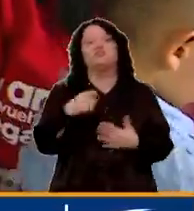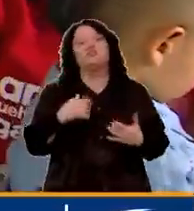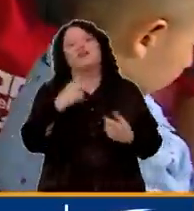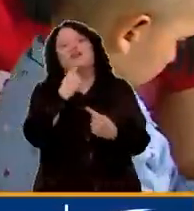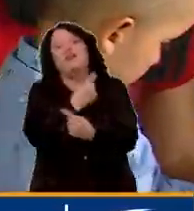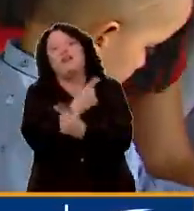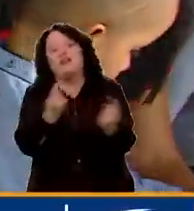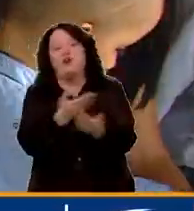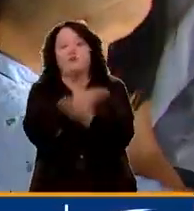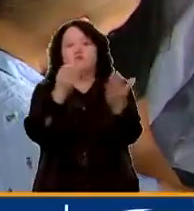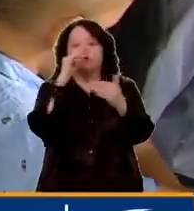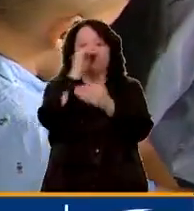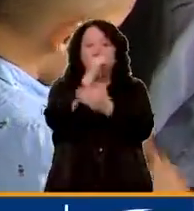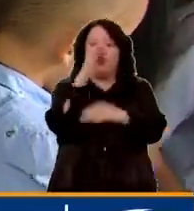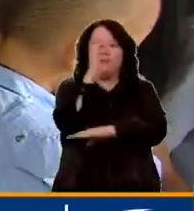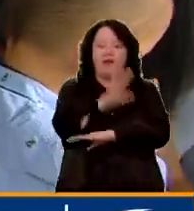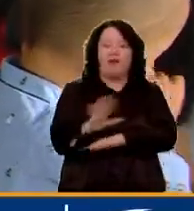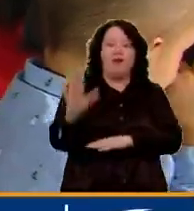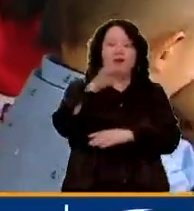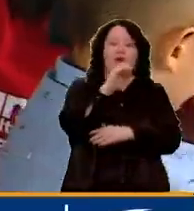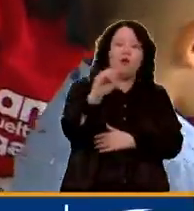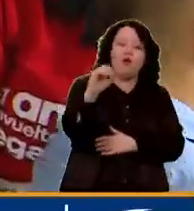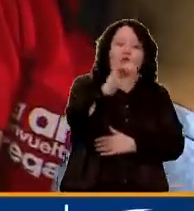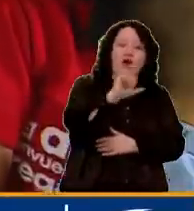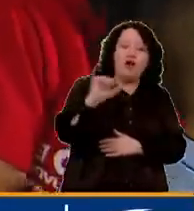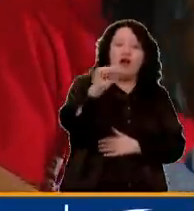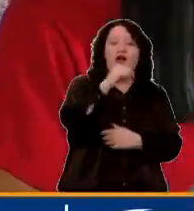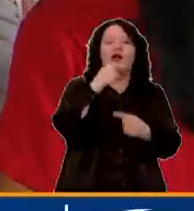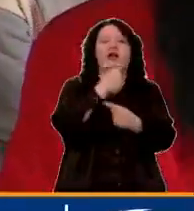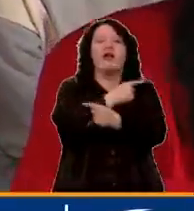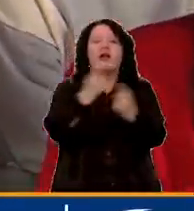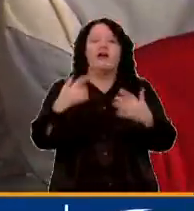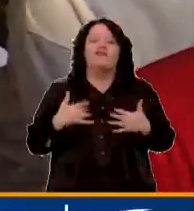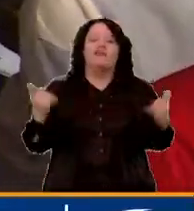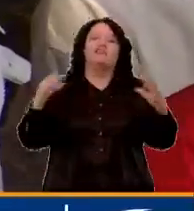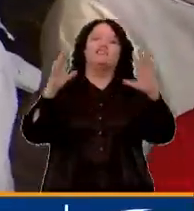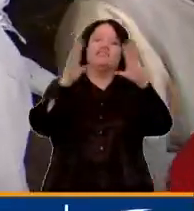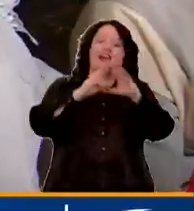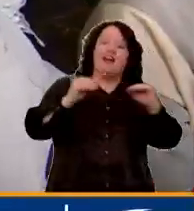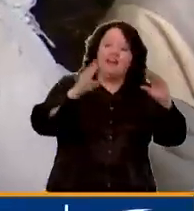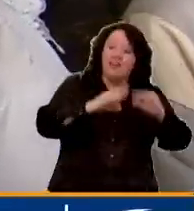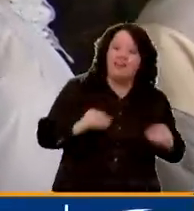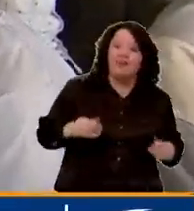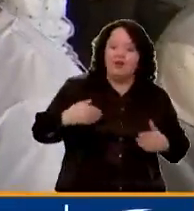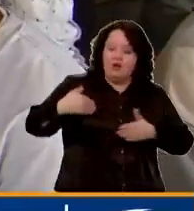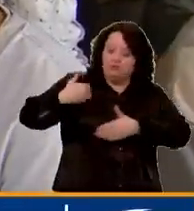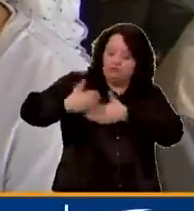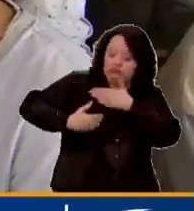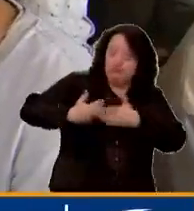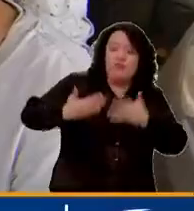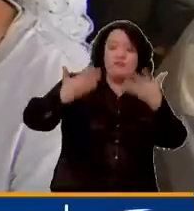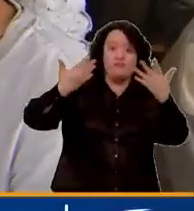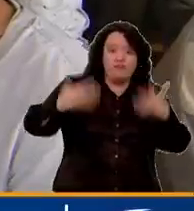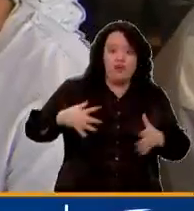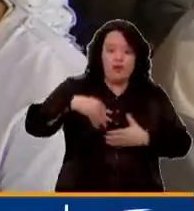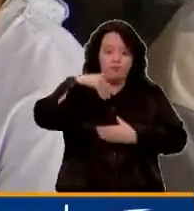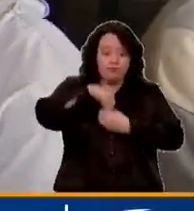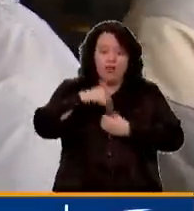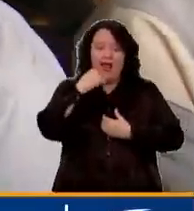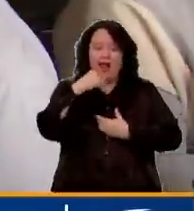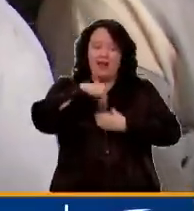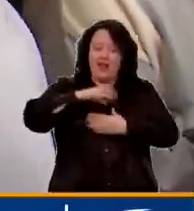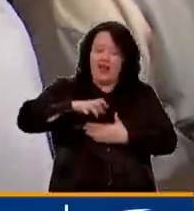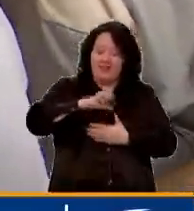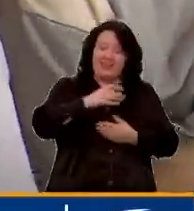decirle a todos los niños de Colombia, niñas, niñas, que pasen una feliz Navidad, que hayan terminado un proceso, que estén en un proceso de quimioterapia de